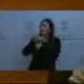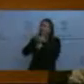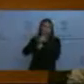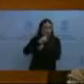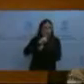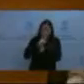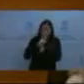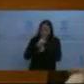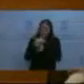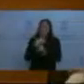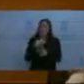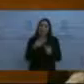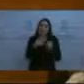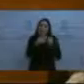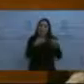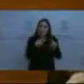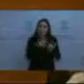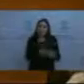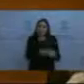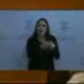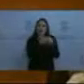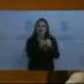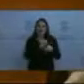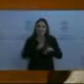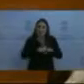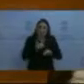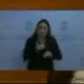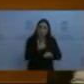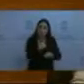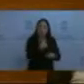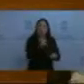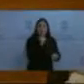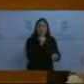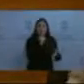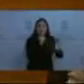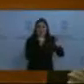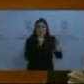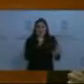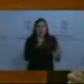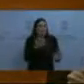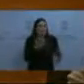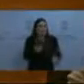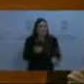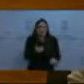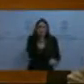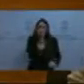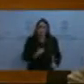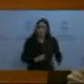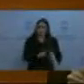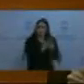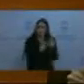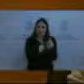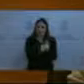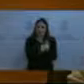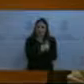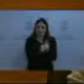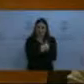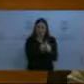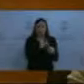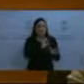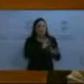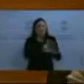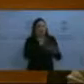Asturias referente de futuro. Complejo, sí, pero al fin y al cabo futuro de la dependencia. Señora